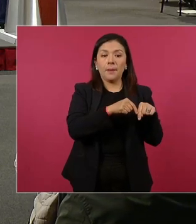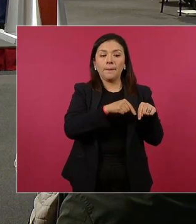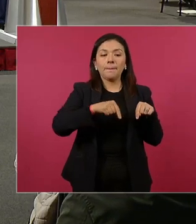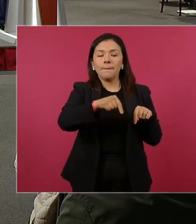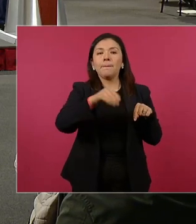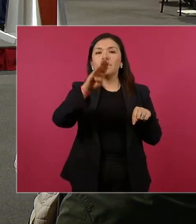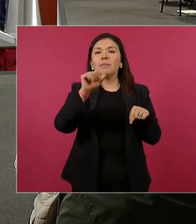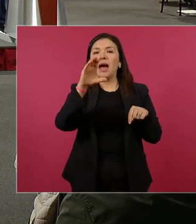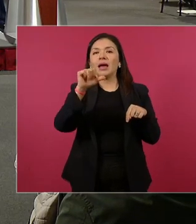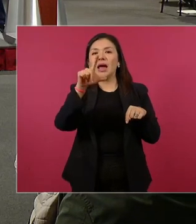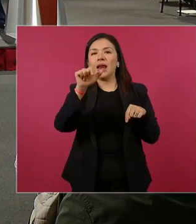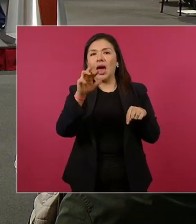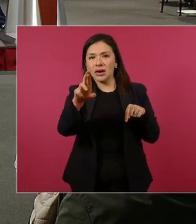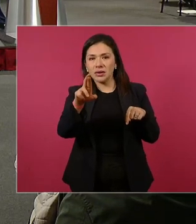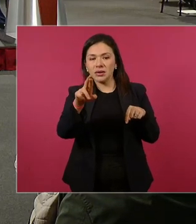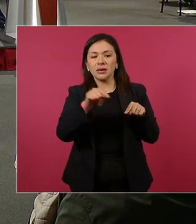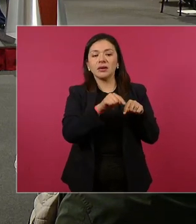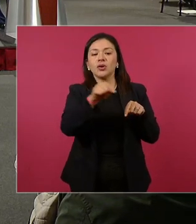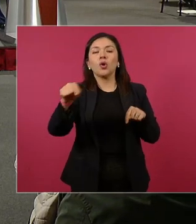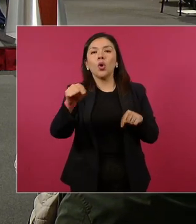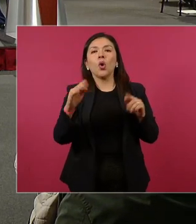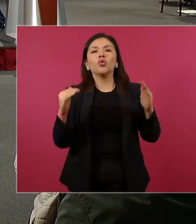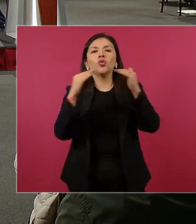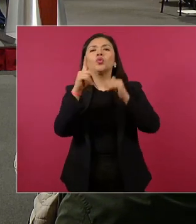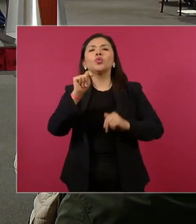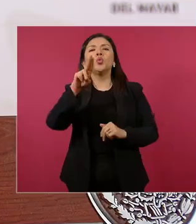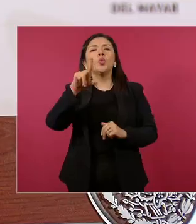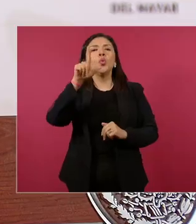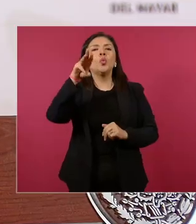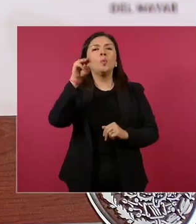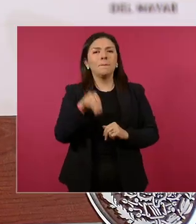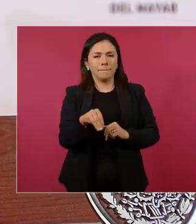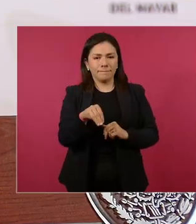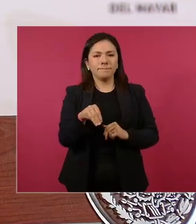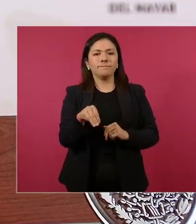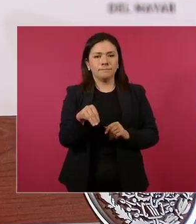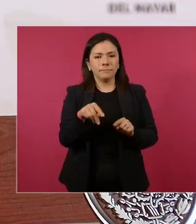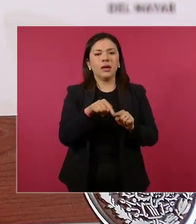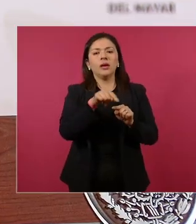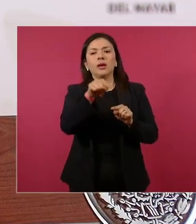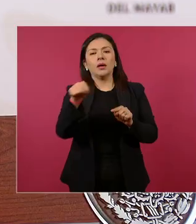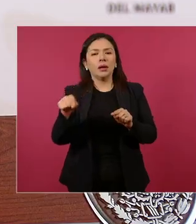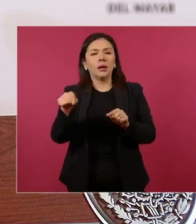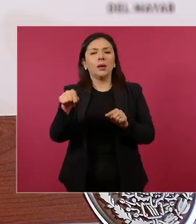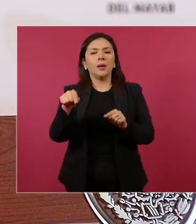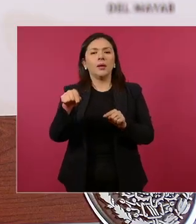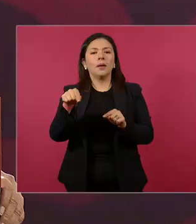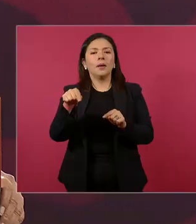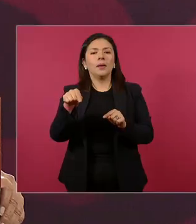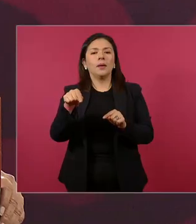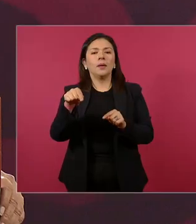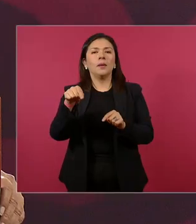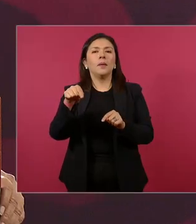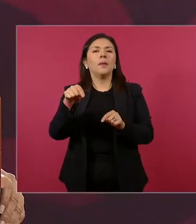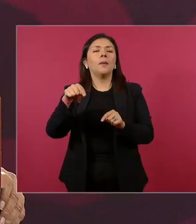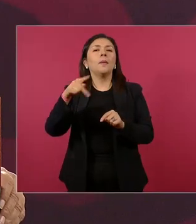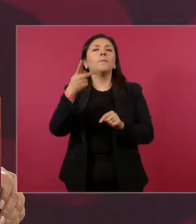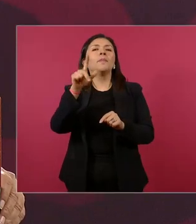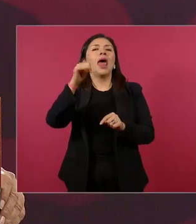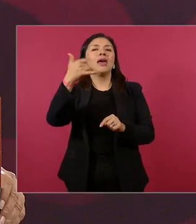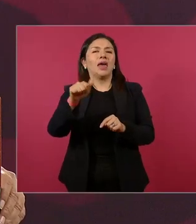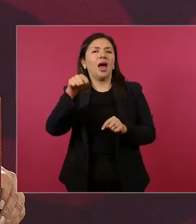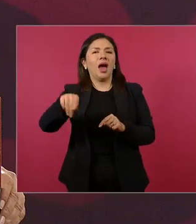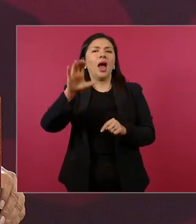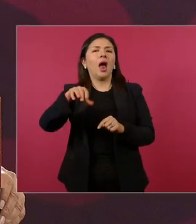Bacalar, Tulum y Playa Cancún. Ya son